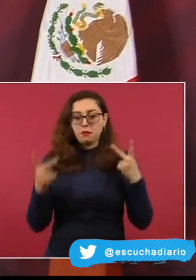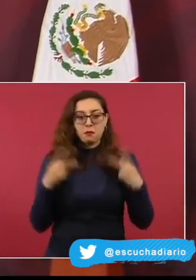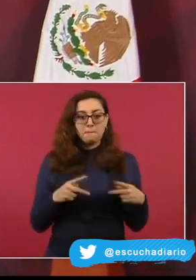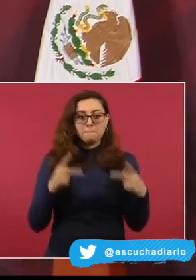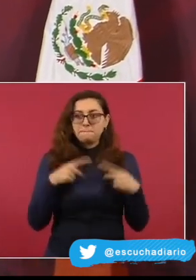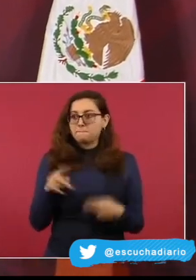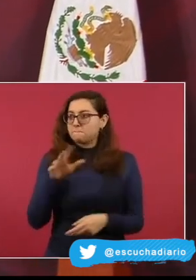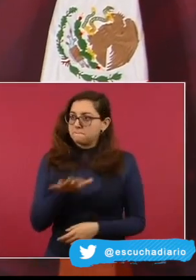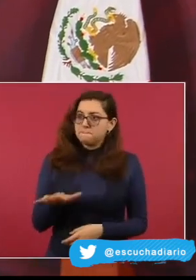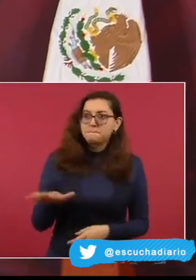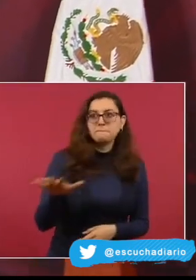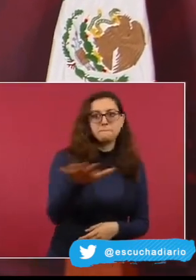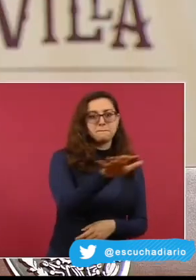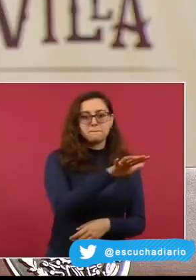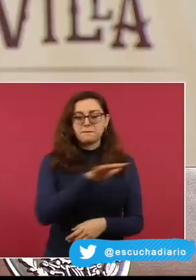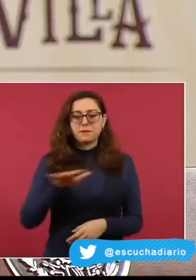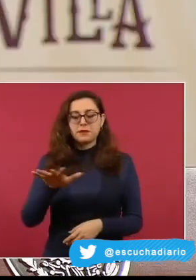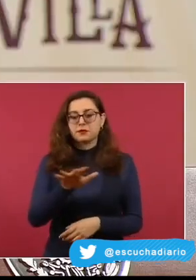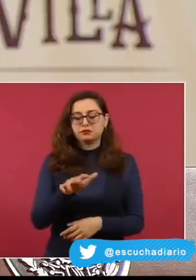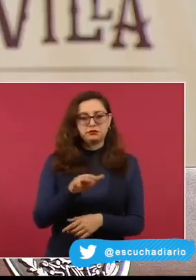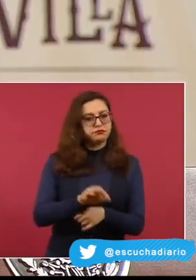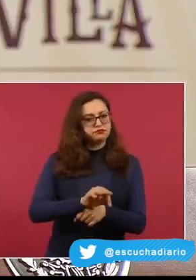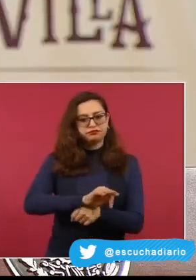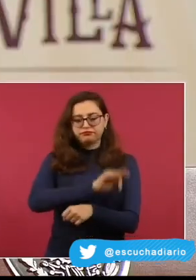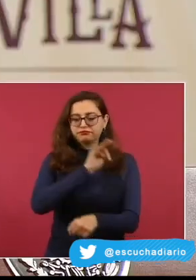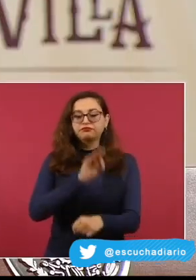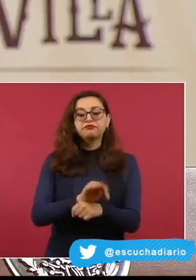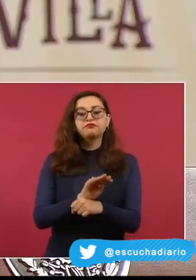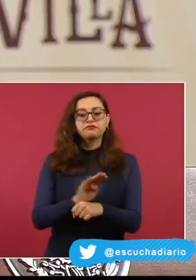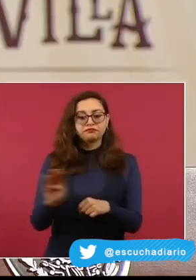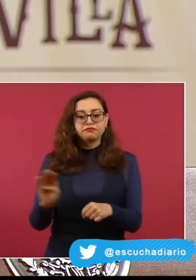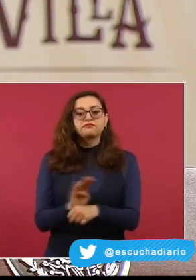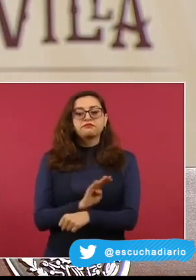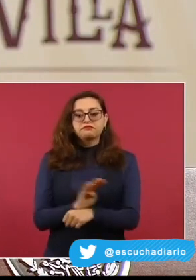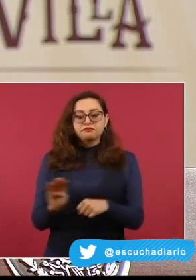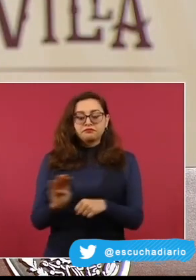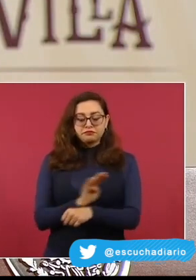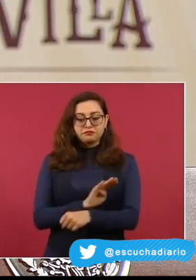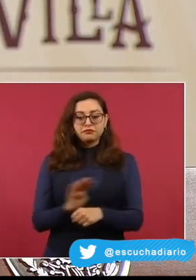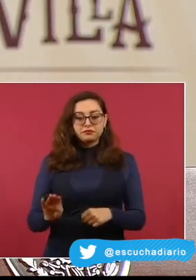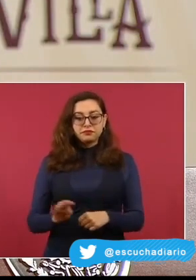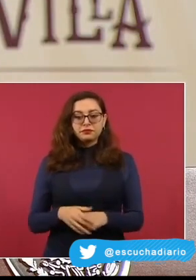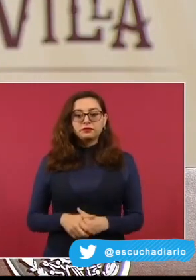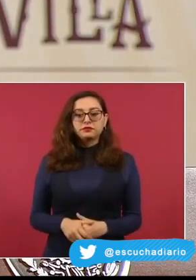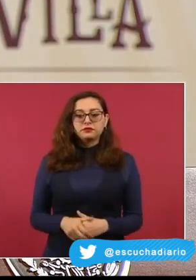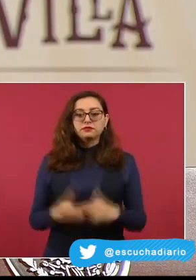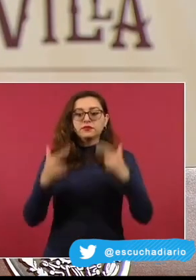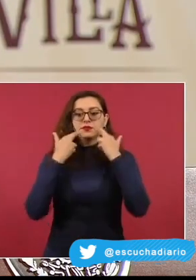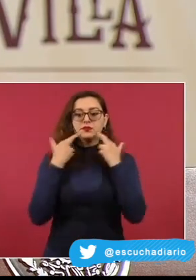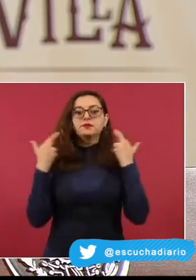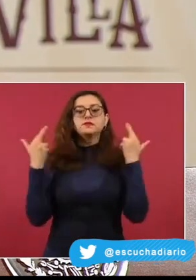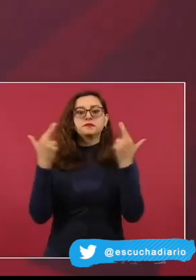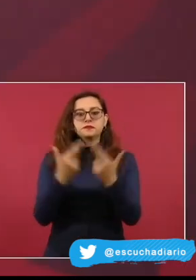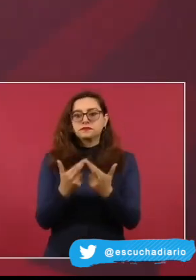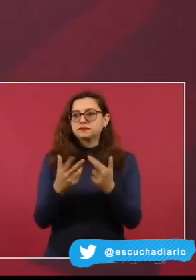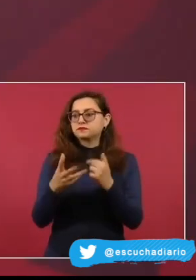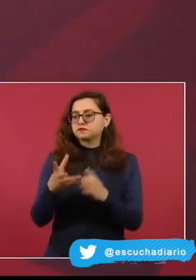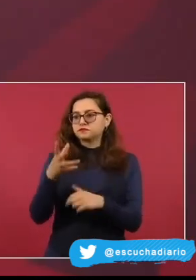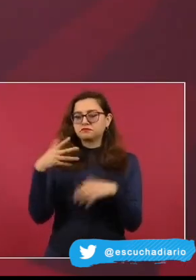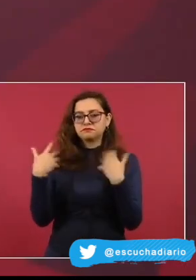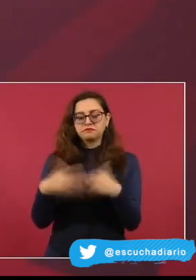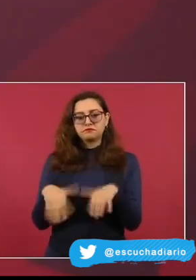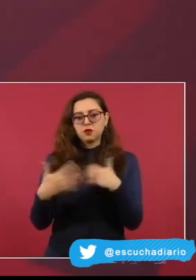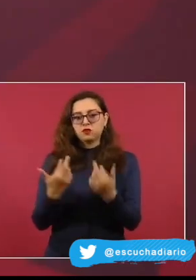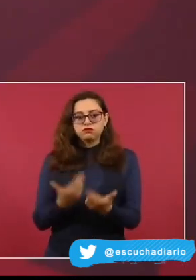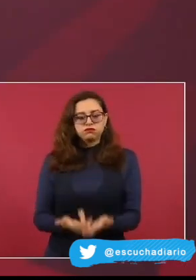iniciativas a favor de México y Norteamérica ante los lamentables y recientes incidentes en el sistema de transporte colectivo la